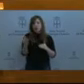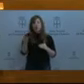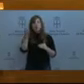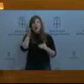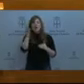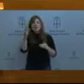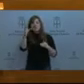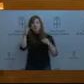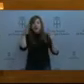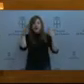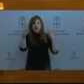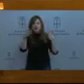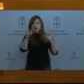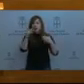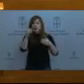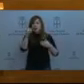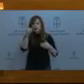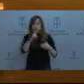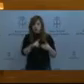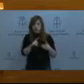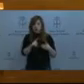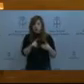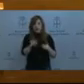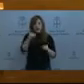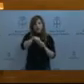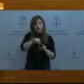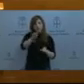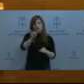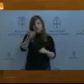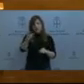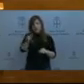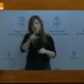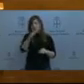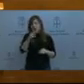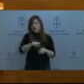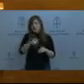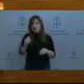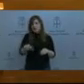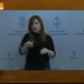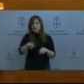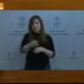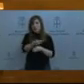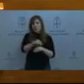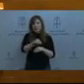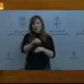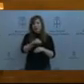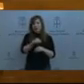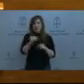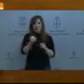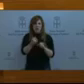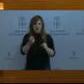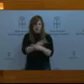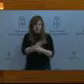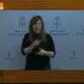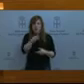para que la prostitución no entre en el Producto Interior Bruto a la vez que salen las cuidadoras de la Seguridad Social. Y cuidado, porque en el